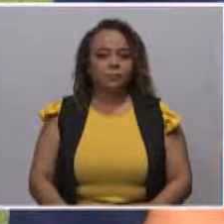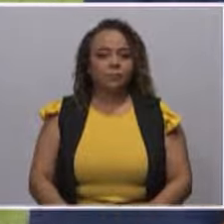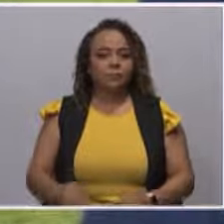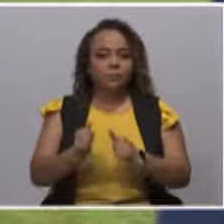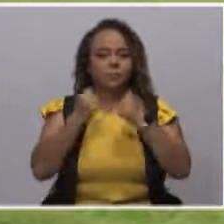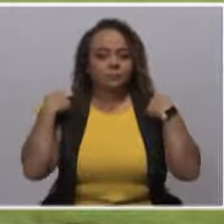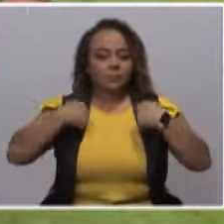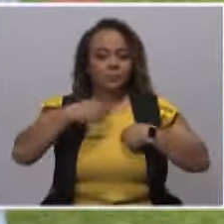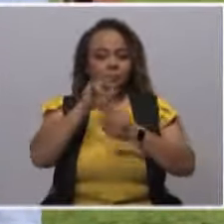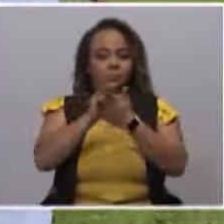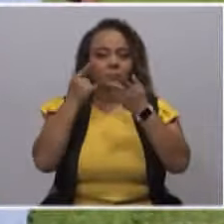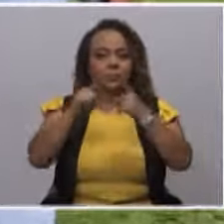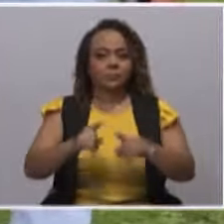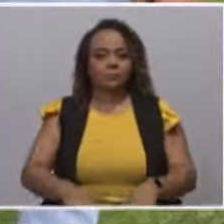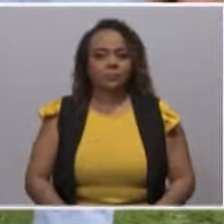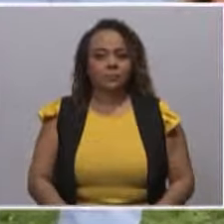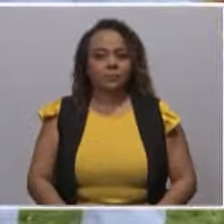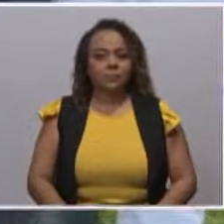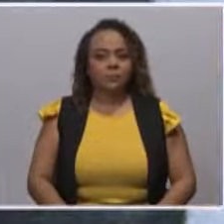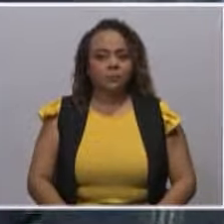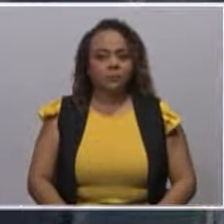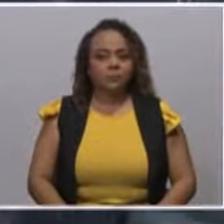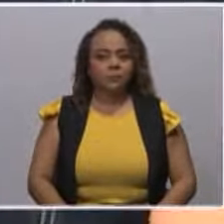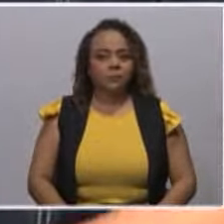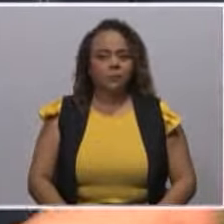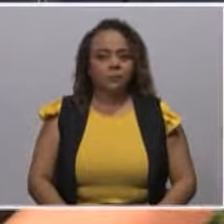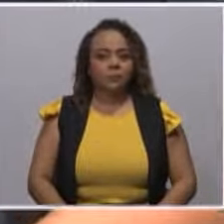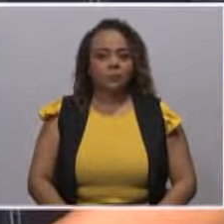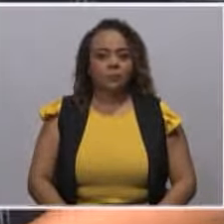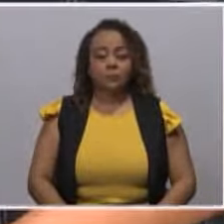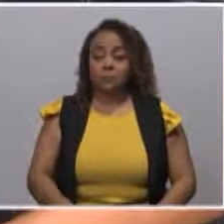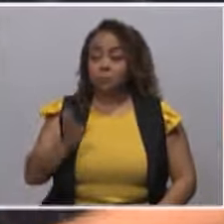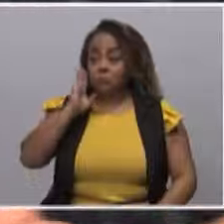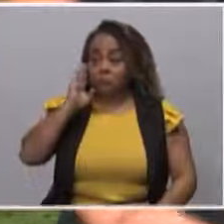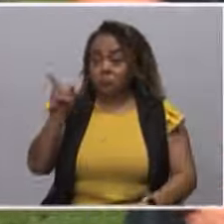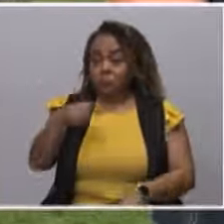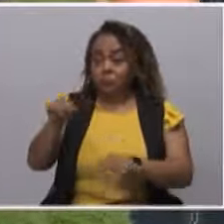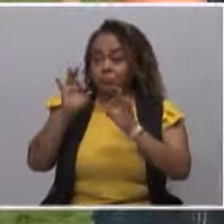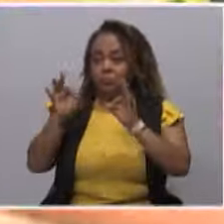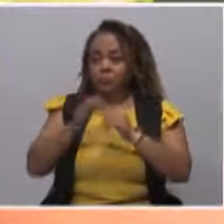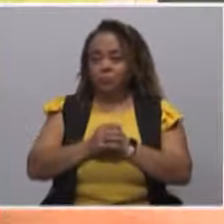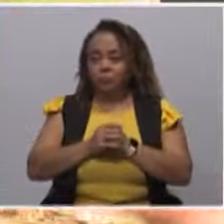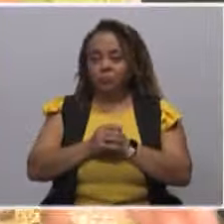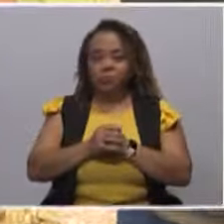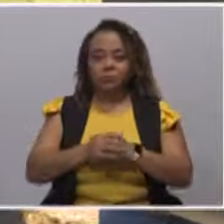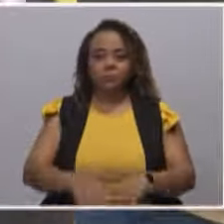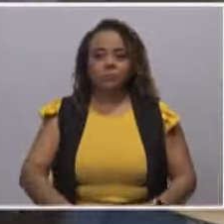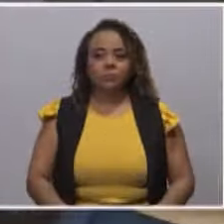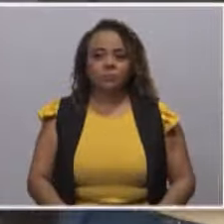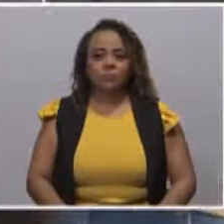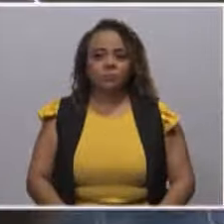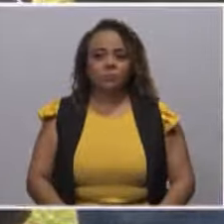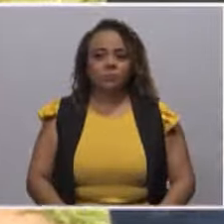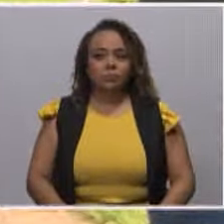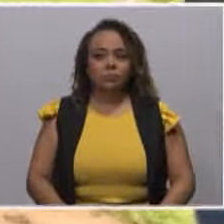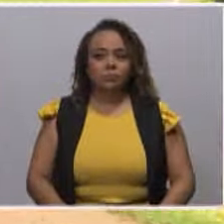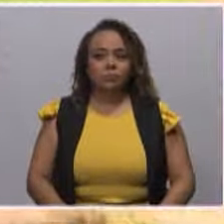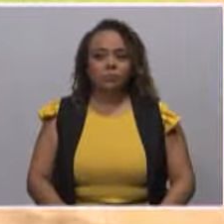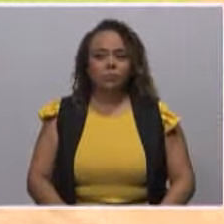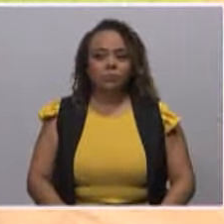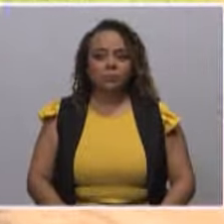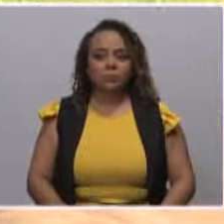con el bultito y esto fue lo que pasó hoy todo bien Cómo andan Perdonen lo dejo trabajo